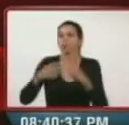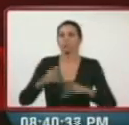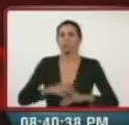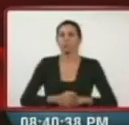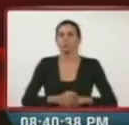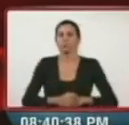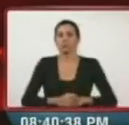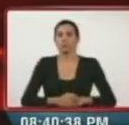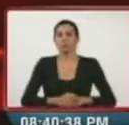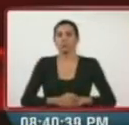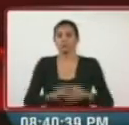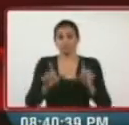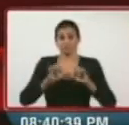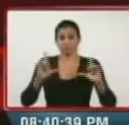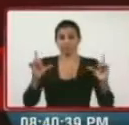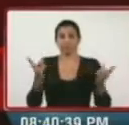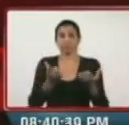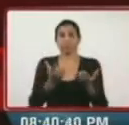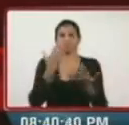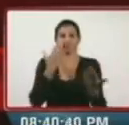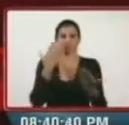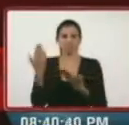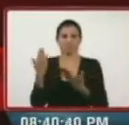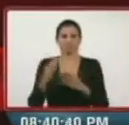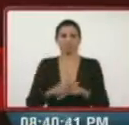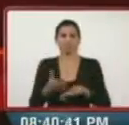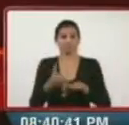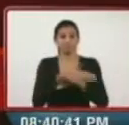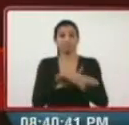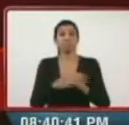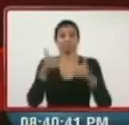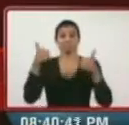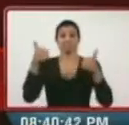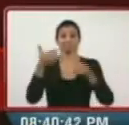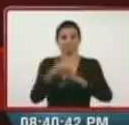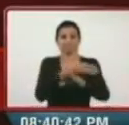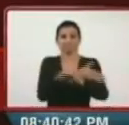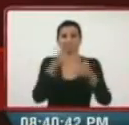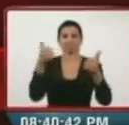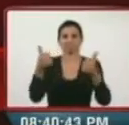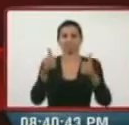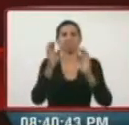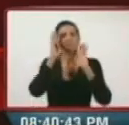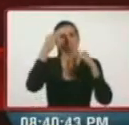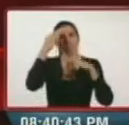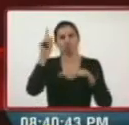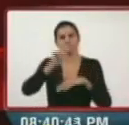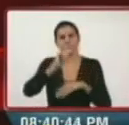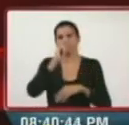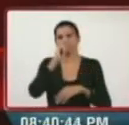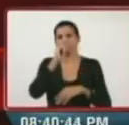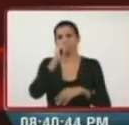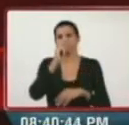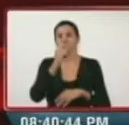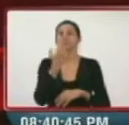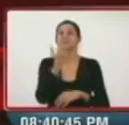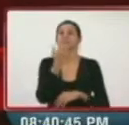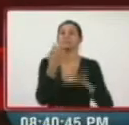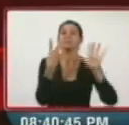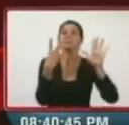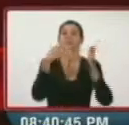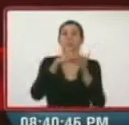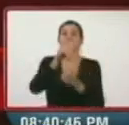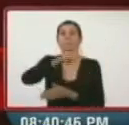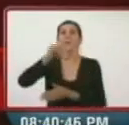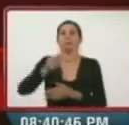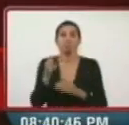las instalaciones, cuando estaba en su total operatividad, atendían mensualmente casi 7.000